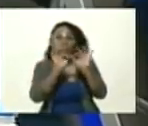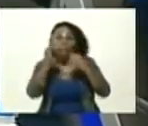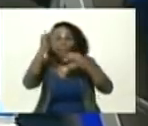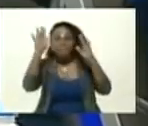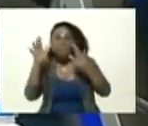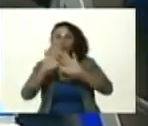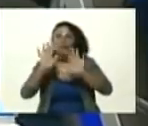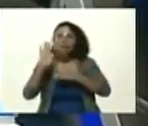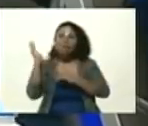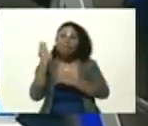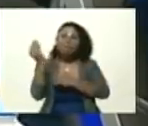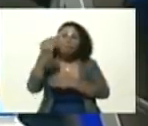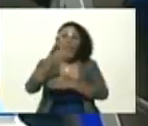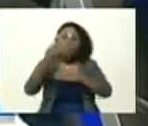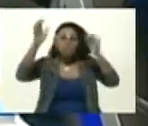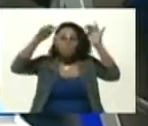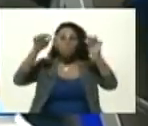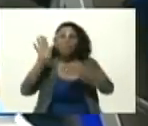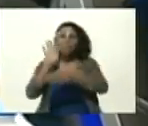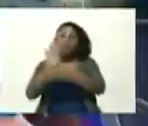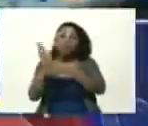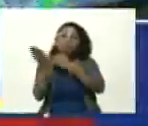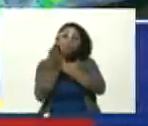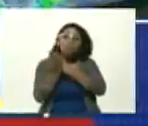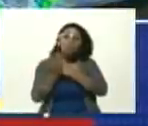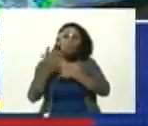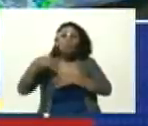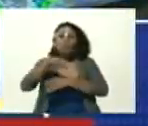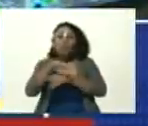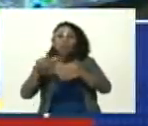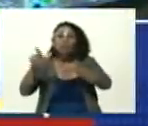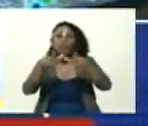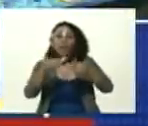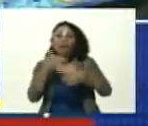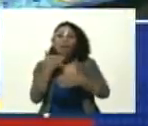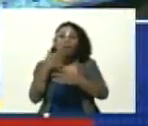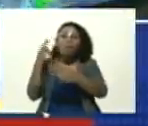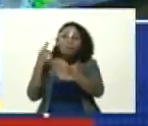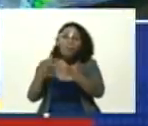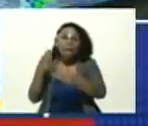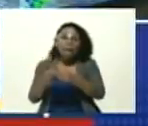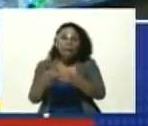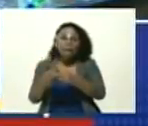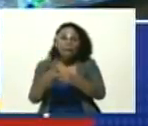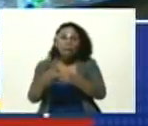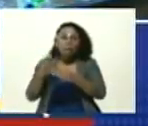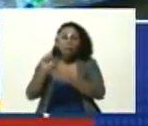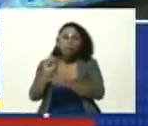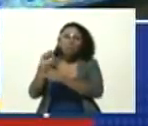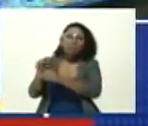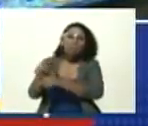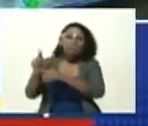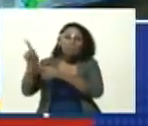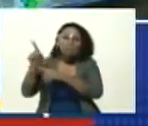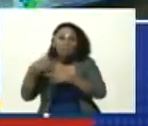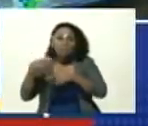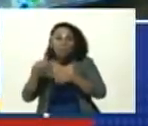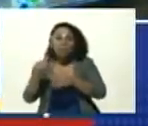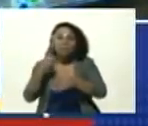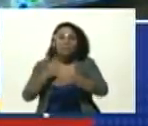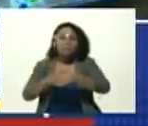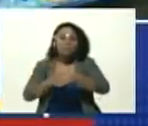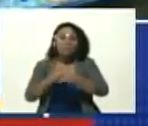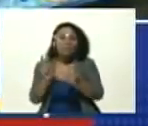ya sabemos, vienen lluvias, vamos a protegernos. Donde estemos en sitios de riesgo, abandonemos esos sitios temporalmente